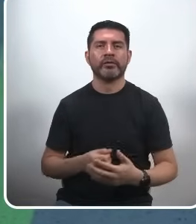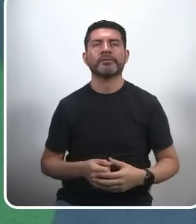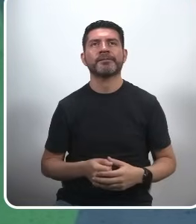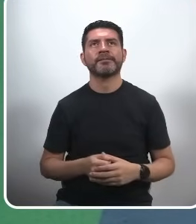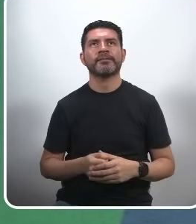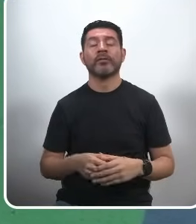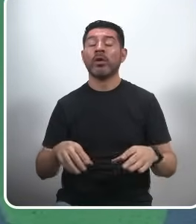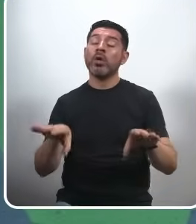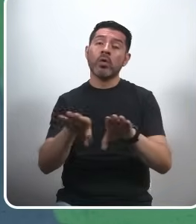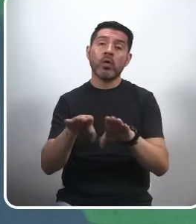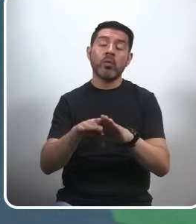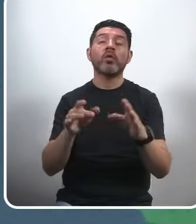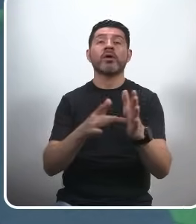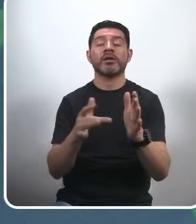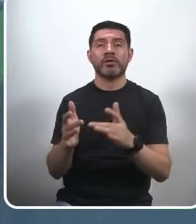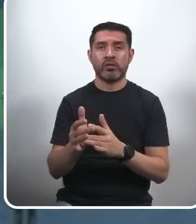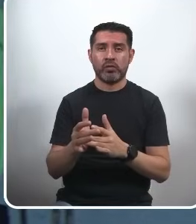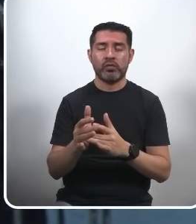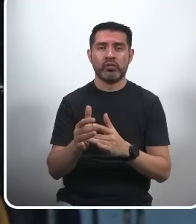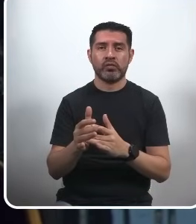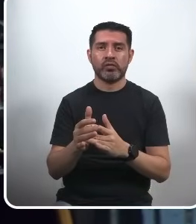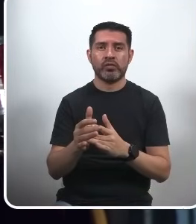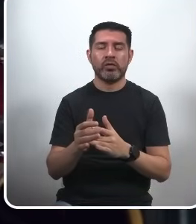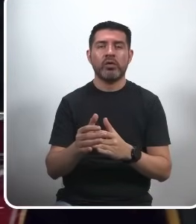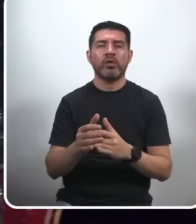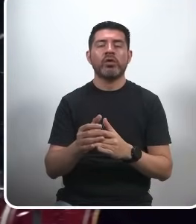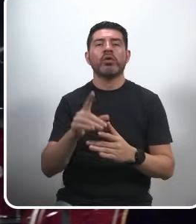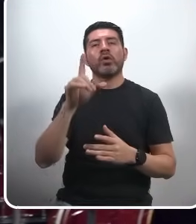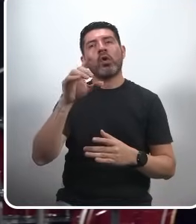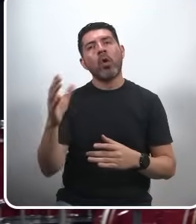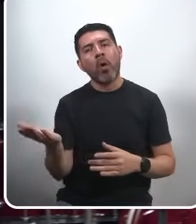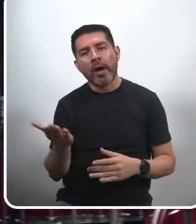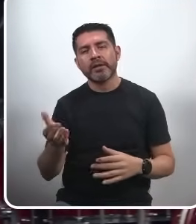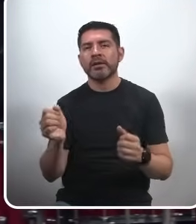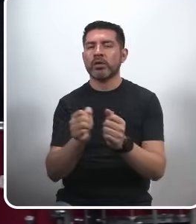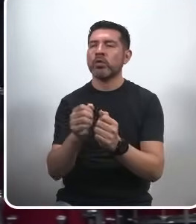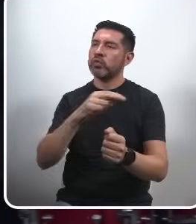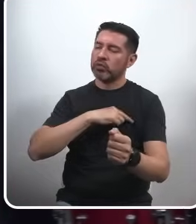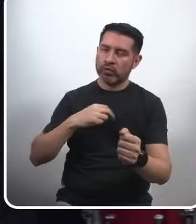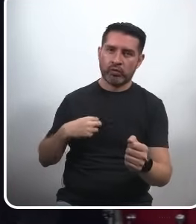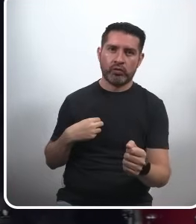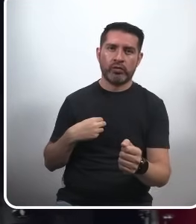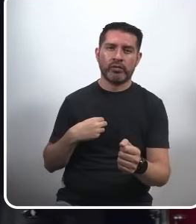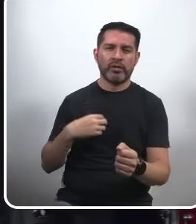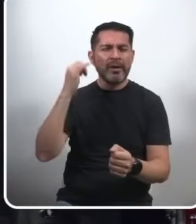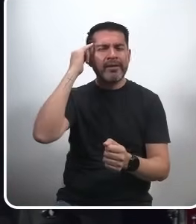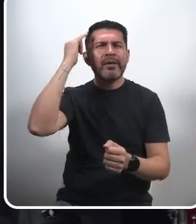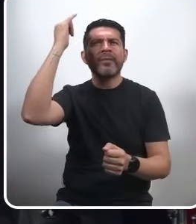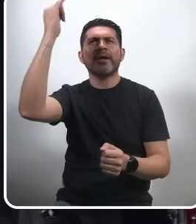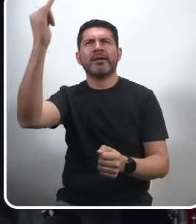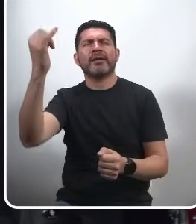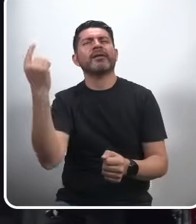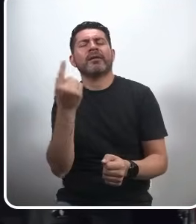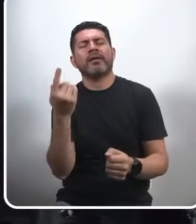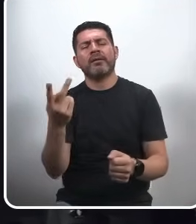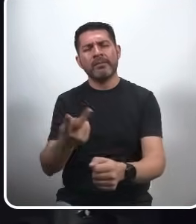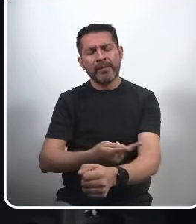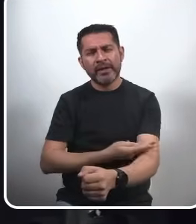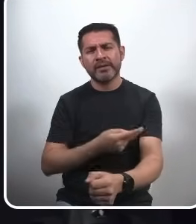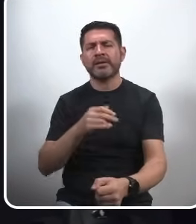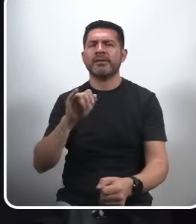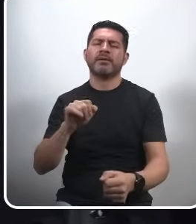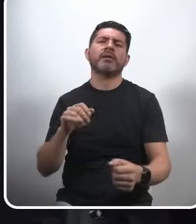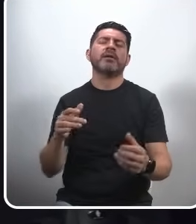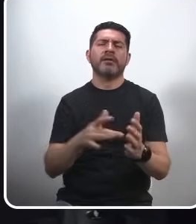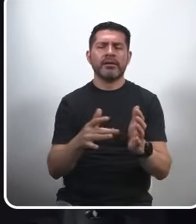uno de nosotros. ¿Se imagina qué pasaría en tu familia si todos se trataran unos a otros como Jesús